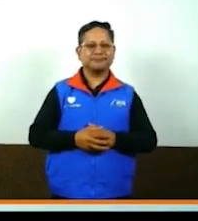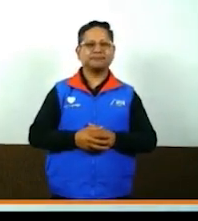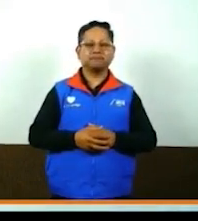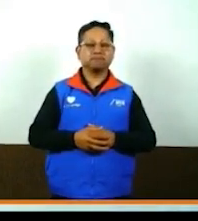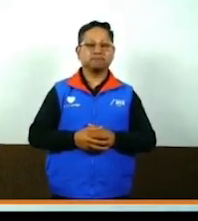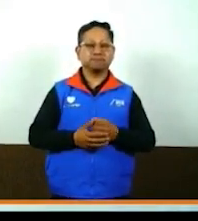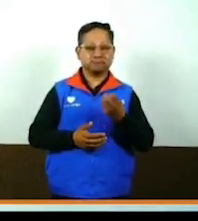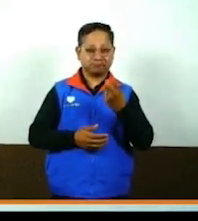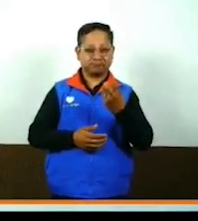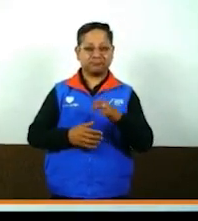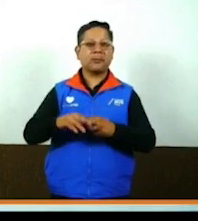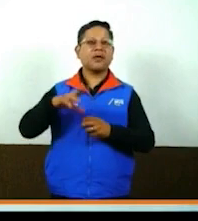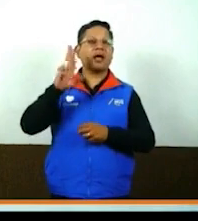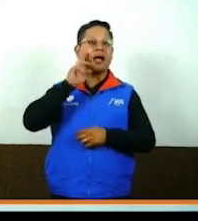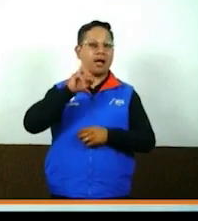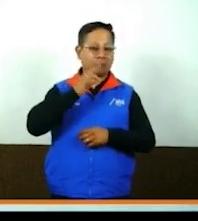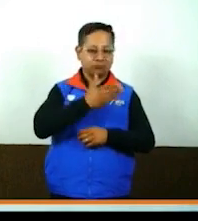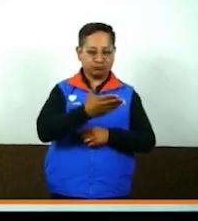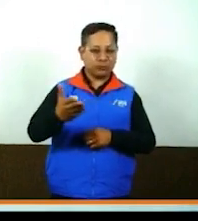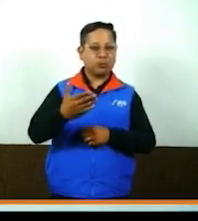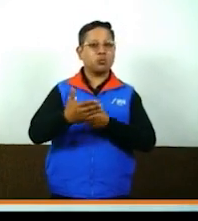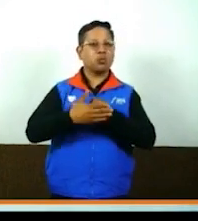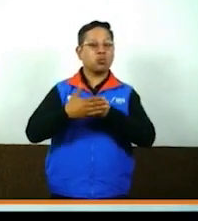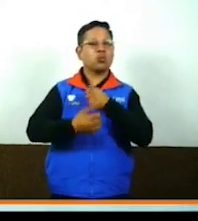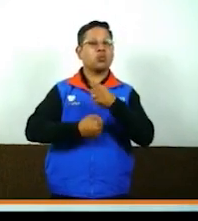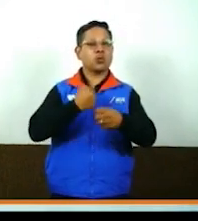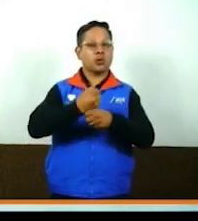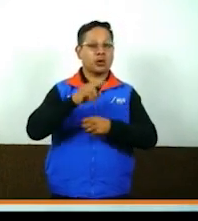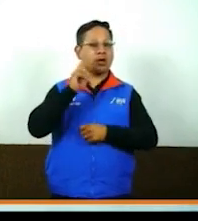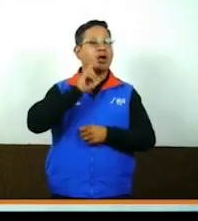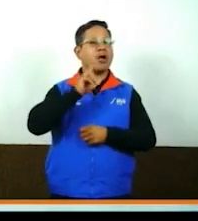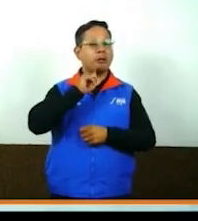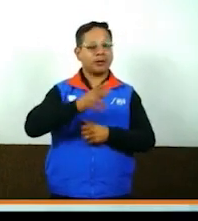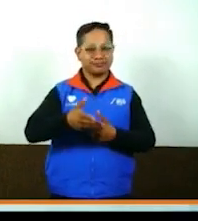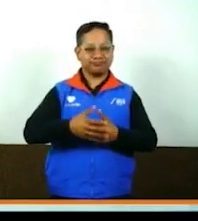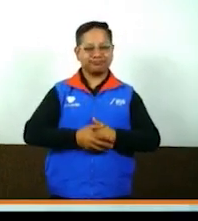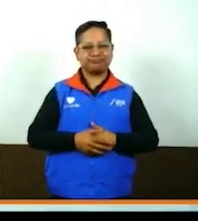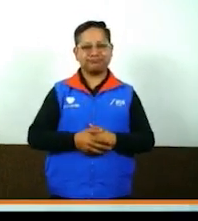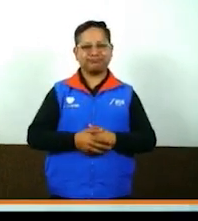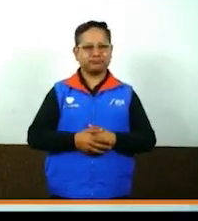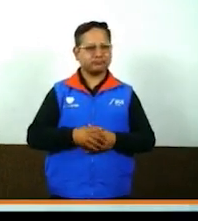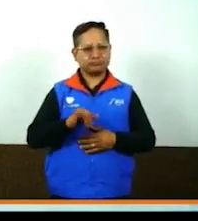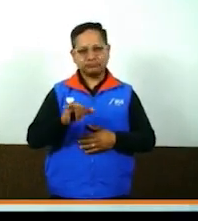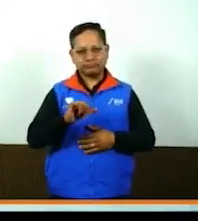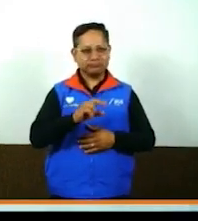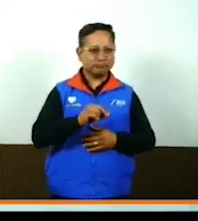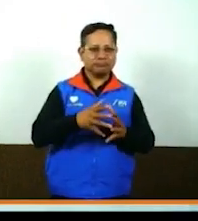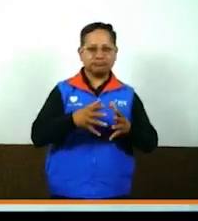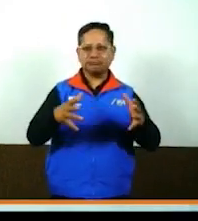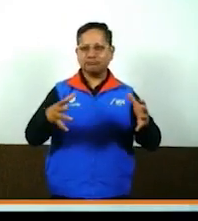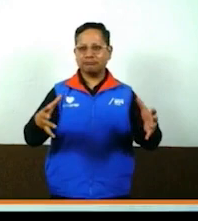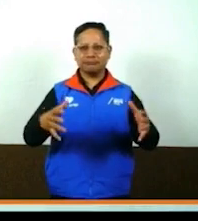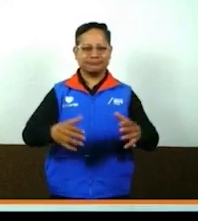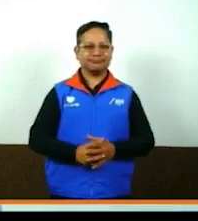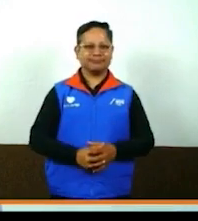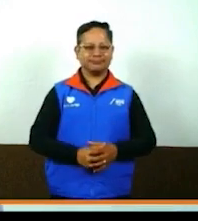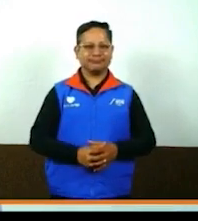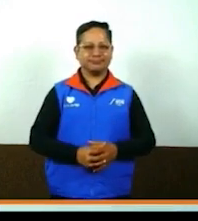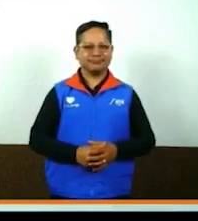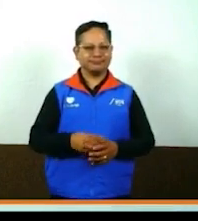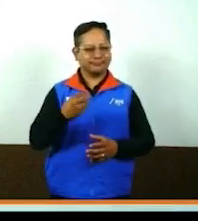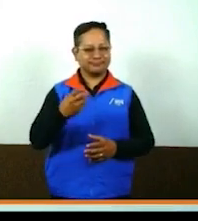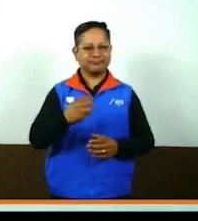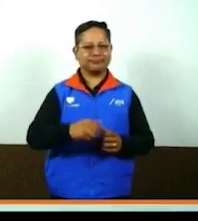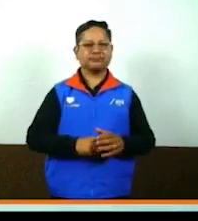ahí bien. Está el reto lanzado, ya veremos el año que entra qué tal nos va. A ver si quedó la plantita creciendo con raíz. Claro,